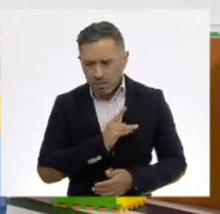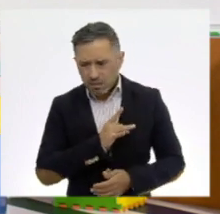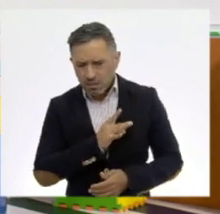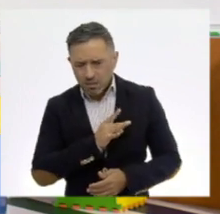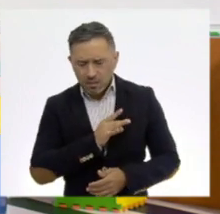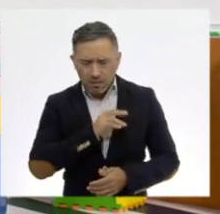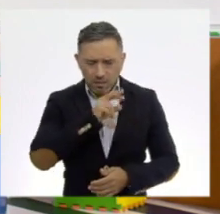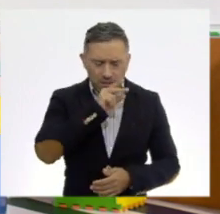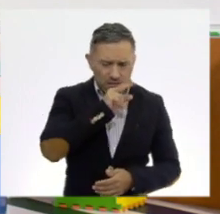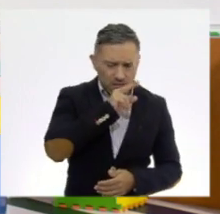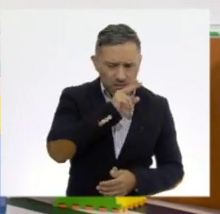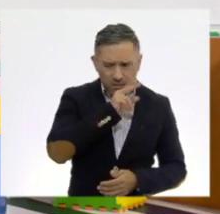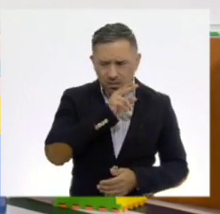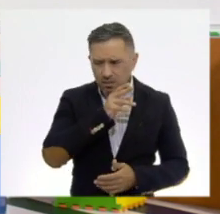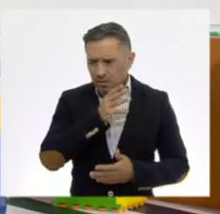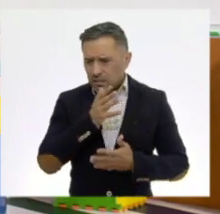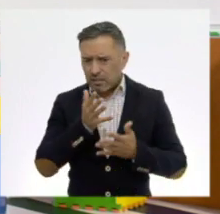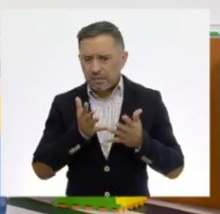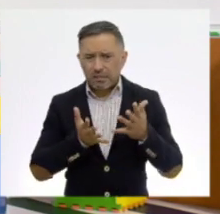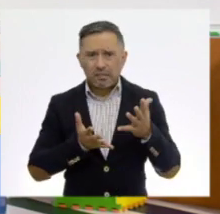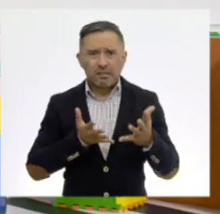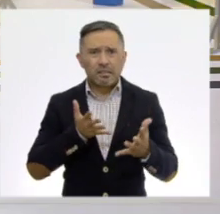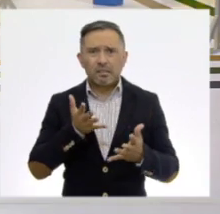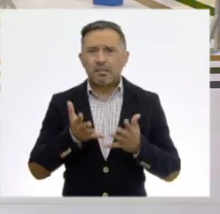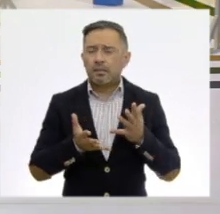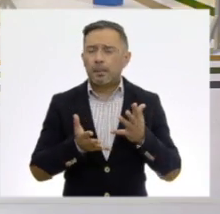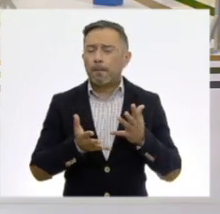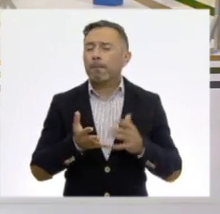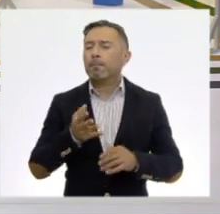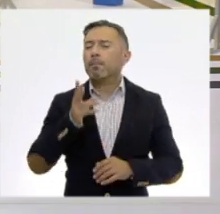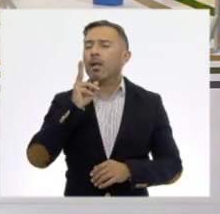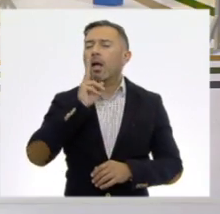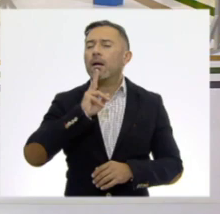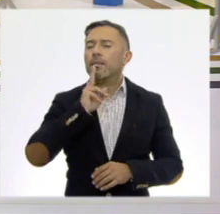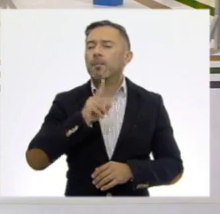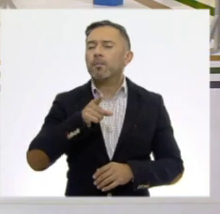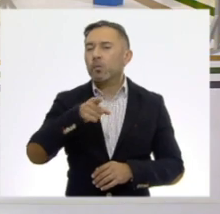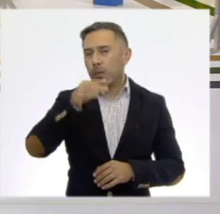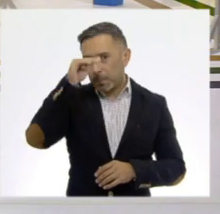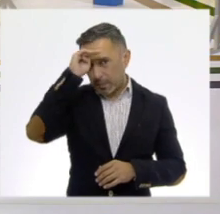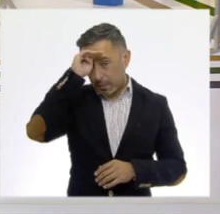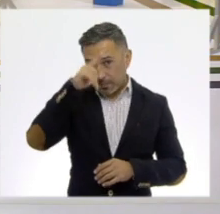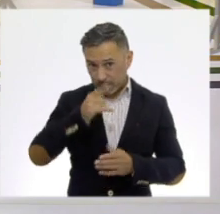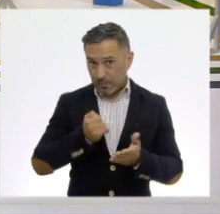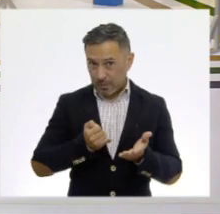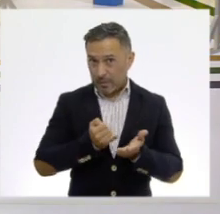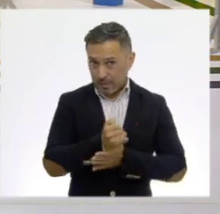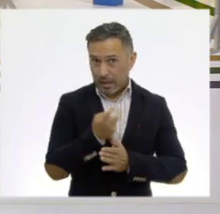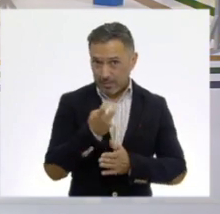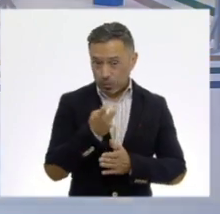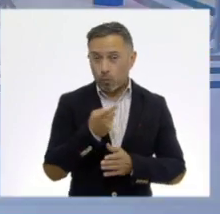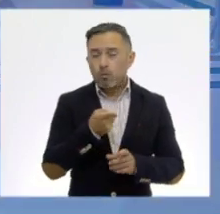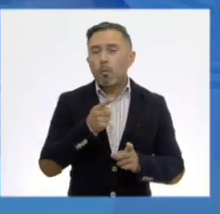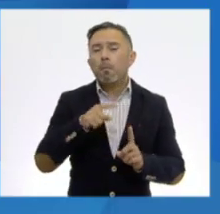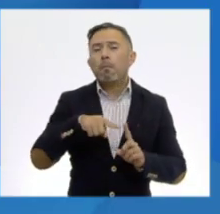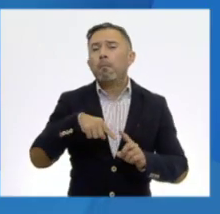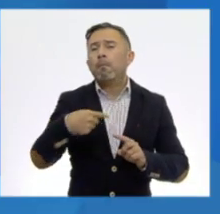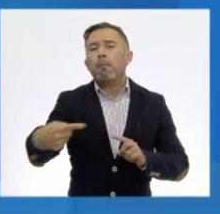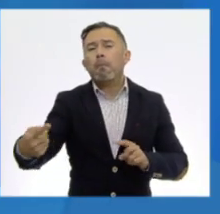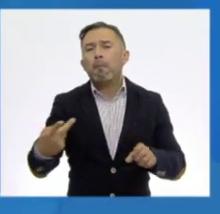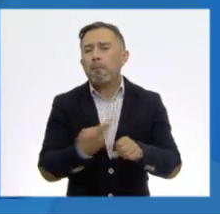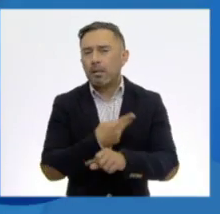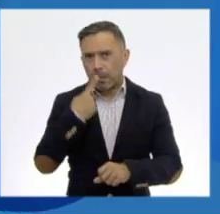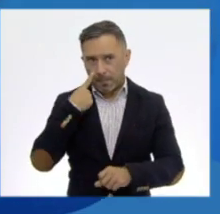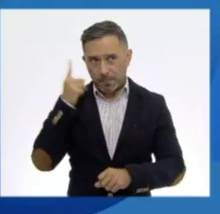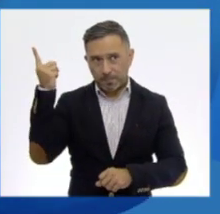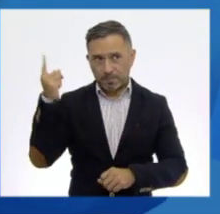pero entonces vamos a ver cuál es el resultado, cuál es la consecuencia de que actuemos de esta manera, ¿sale? Muy bien. La